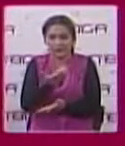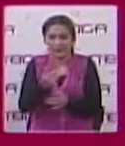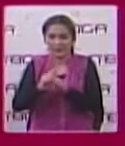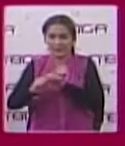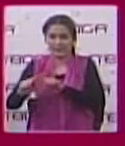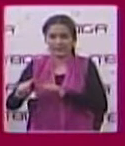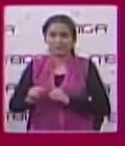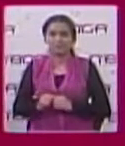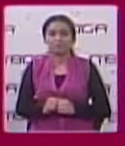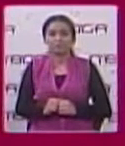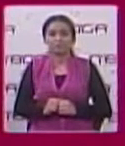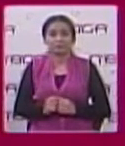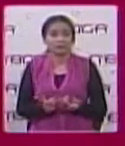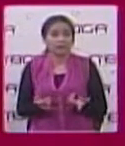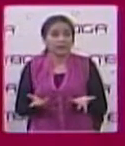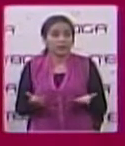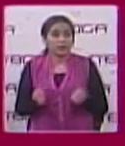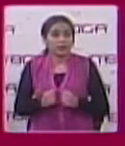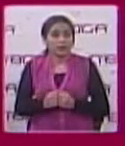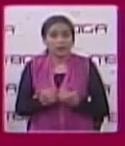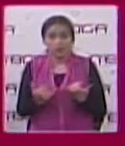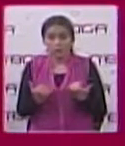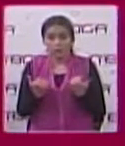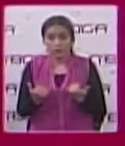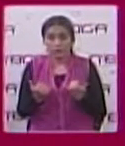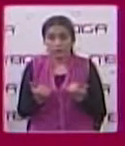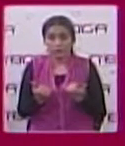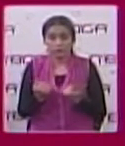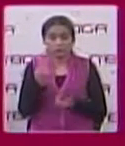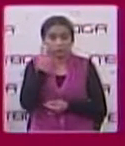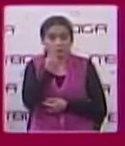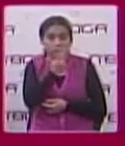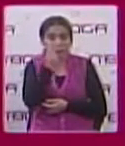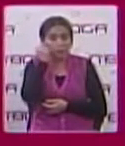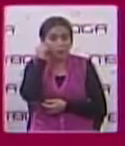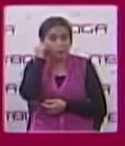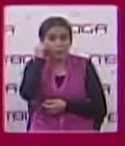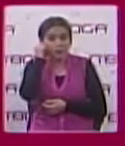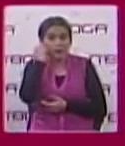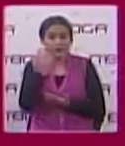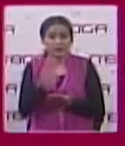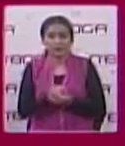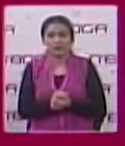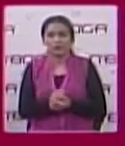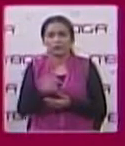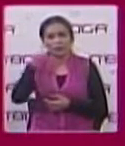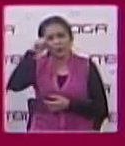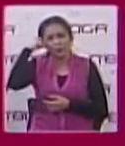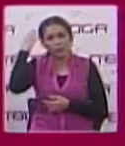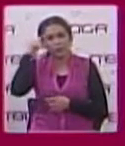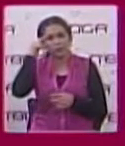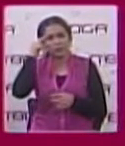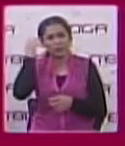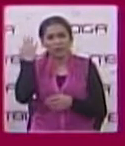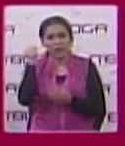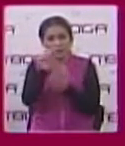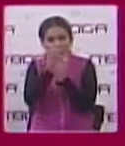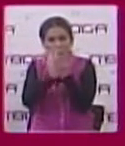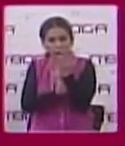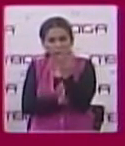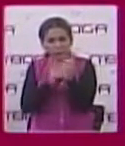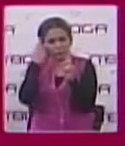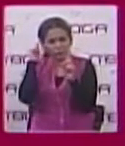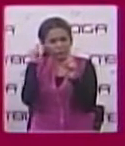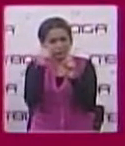vemos nosotros también como un potencial. De hecho, nosotros tenemos una iniciativa que hasta el 2020 queremos capacitar